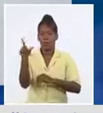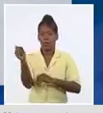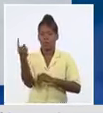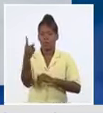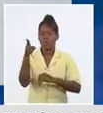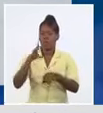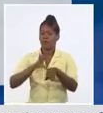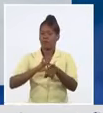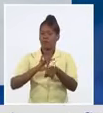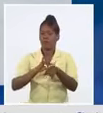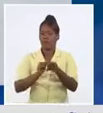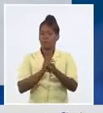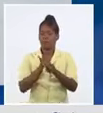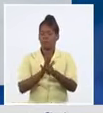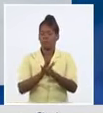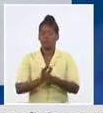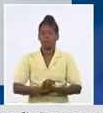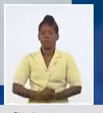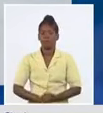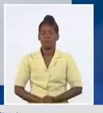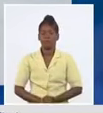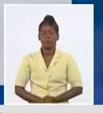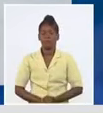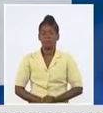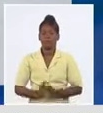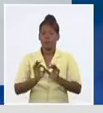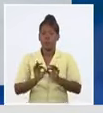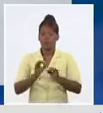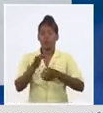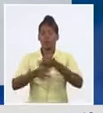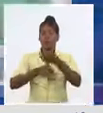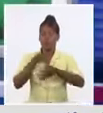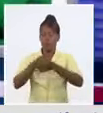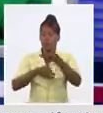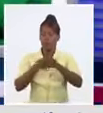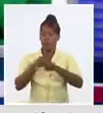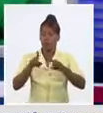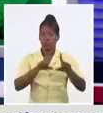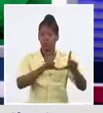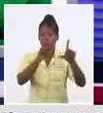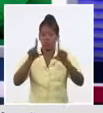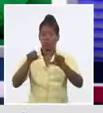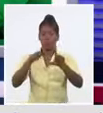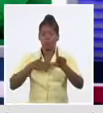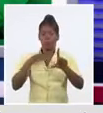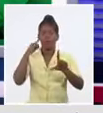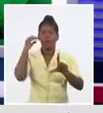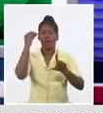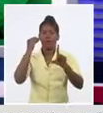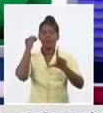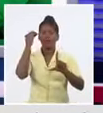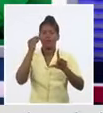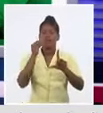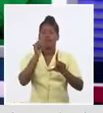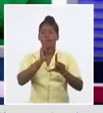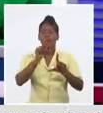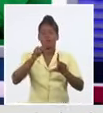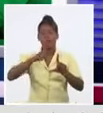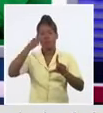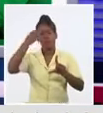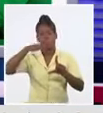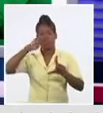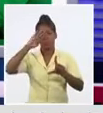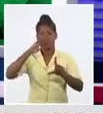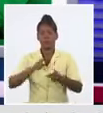diagnostica en el día de ayer. Y de esta forma pasamos al análisis de los casos autóctonos que muy